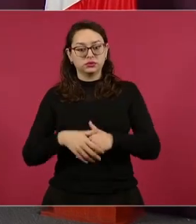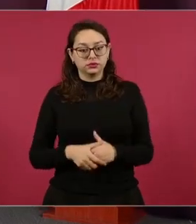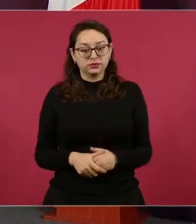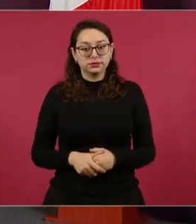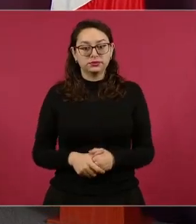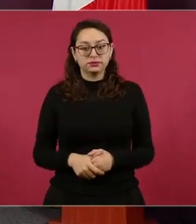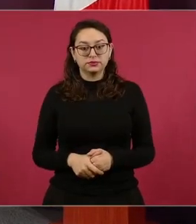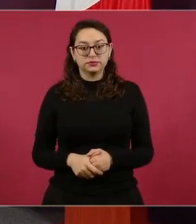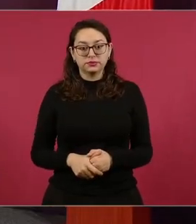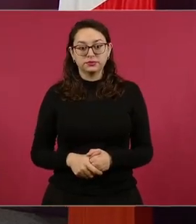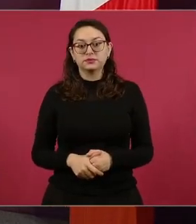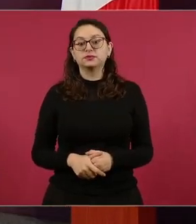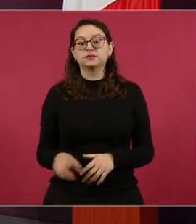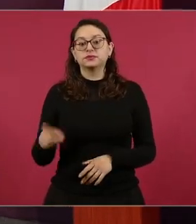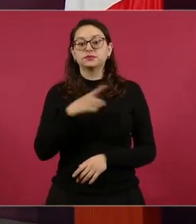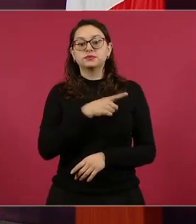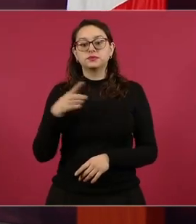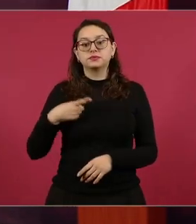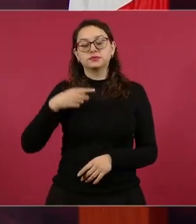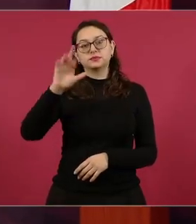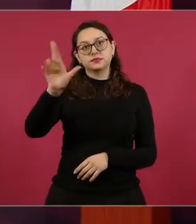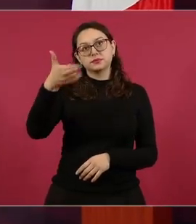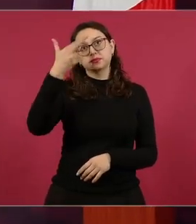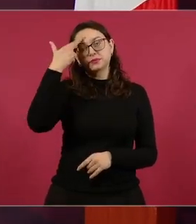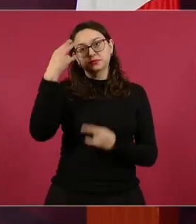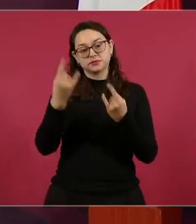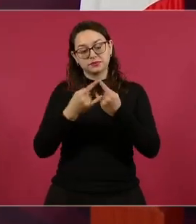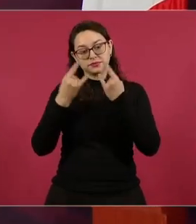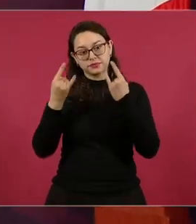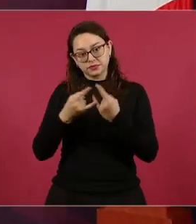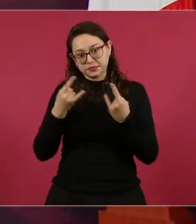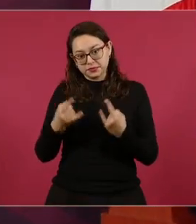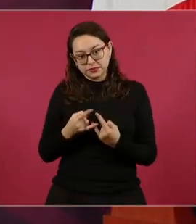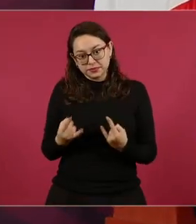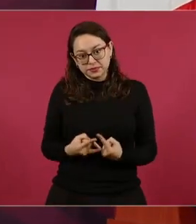está lleno de historias y